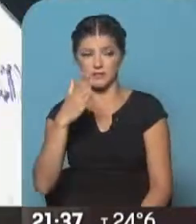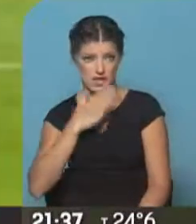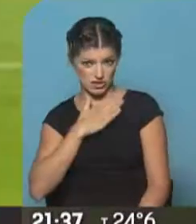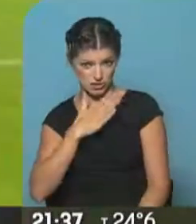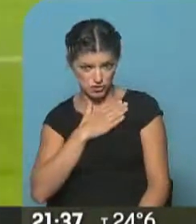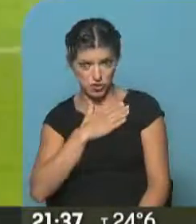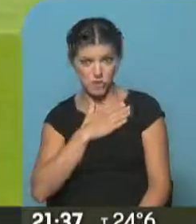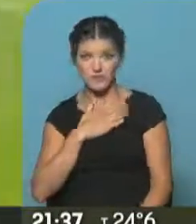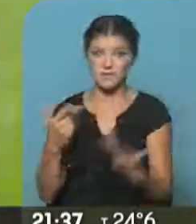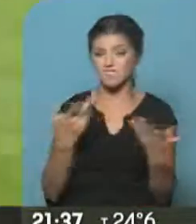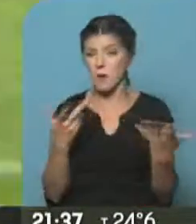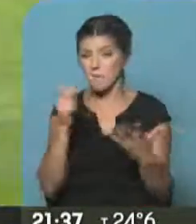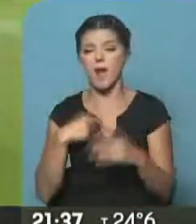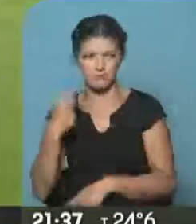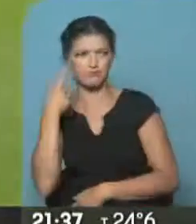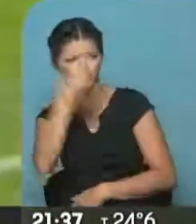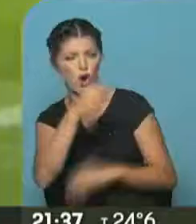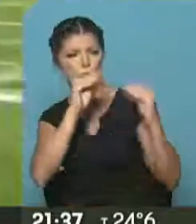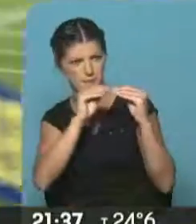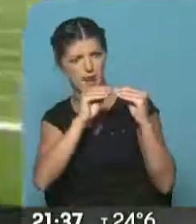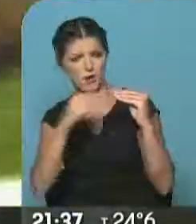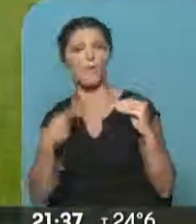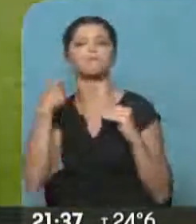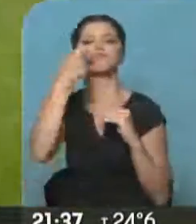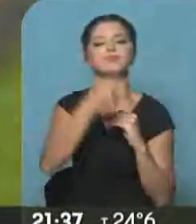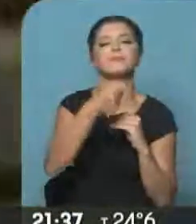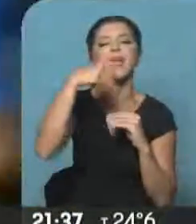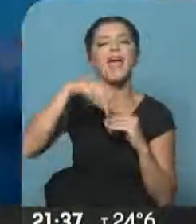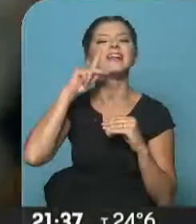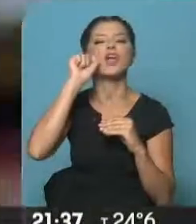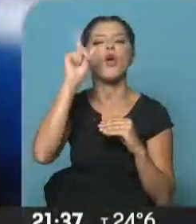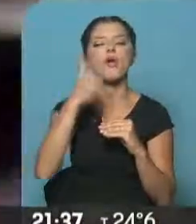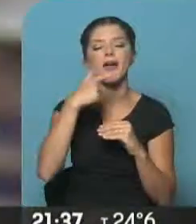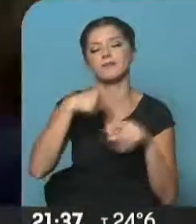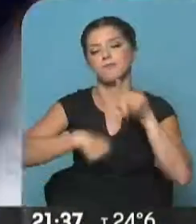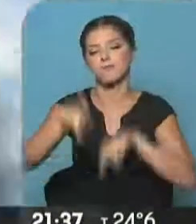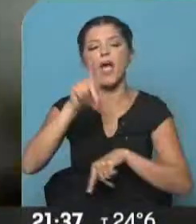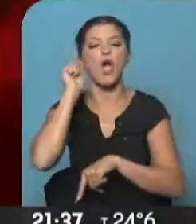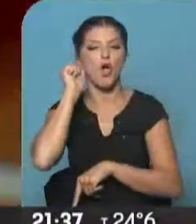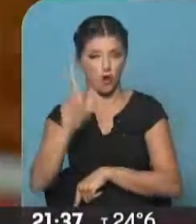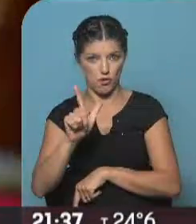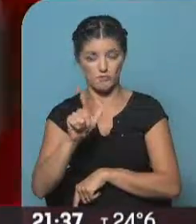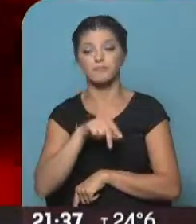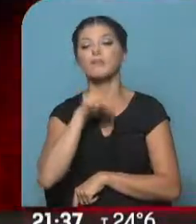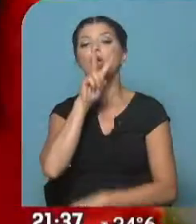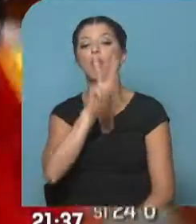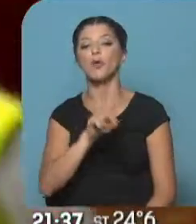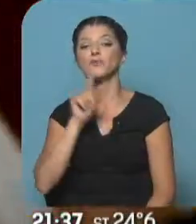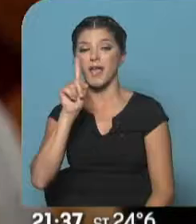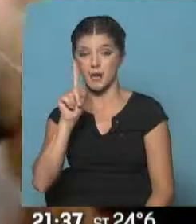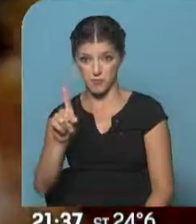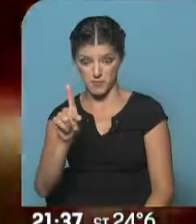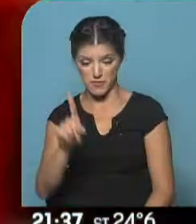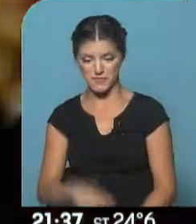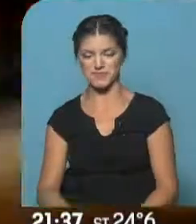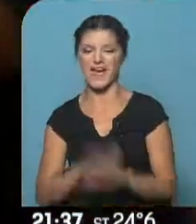estoy bien ubicado, que lo haga un compañero. Pase a Nicolás Reñero. Gol de San Lorenzo. Victoria del equipo del Pampa, que así lo